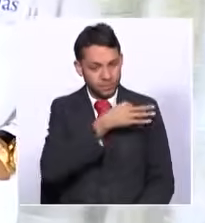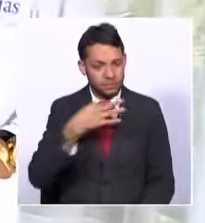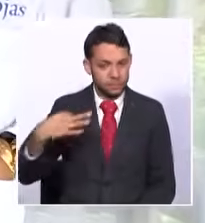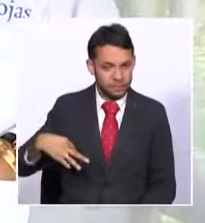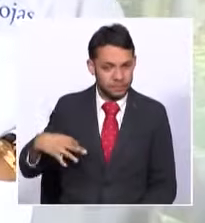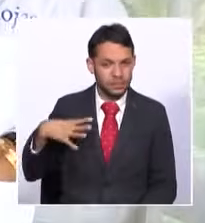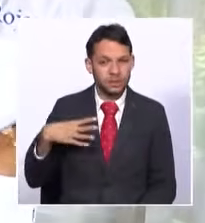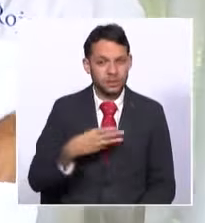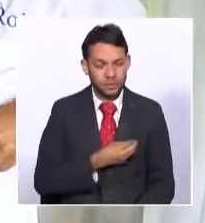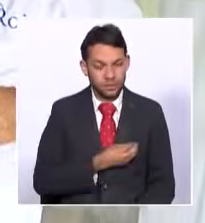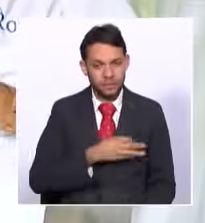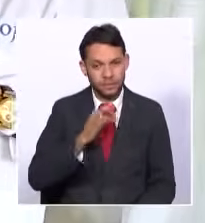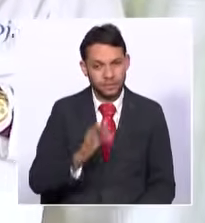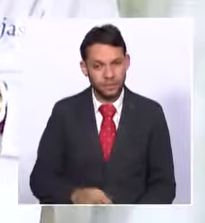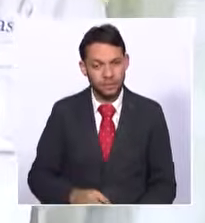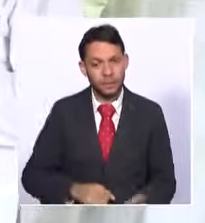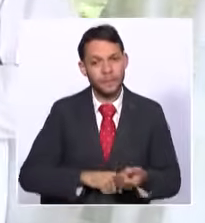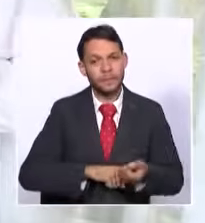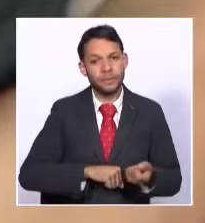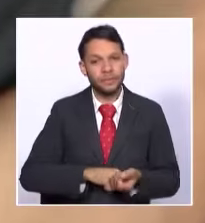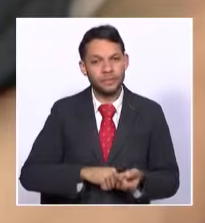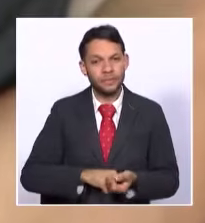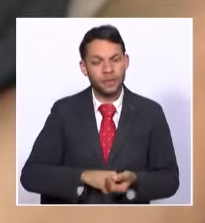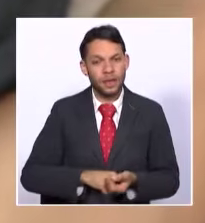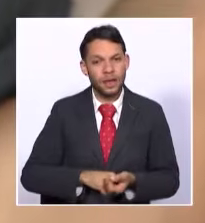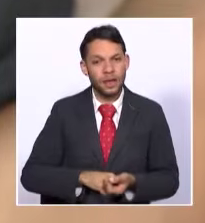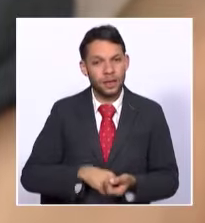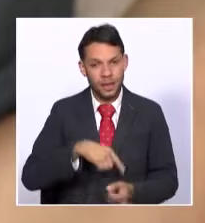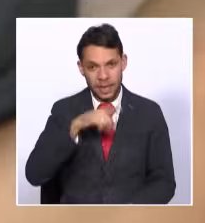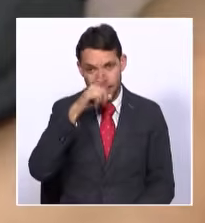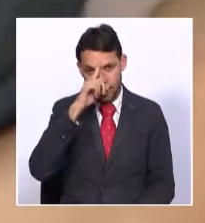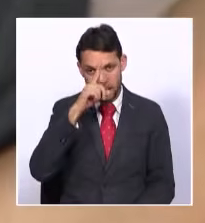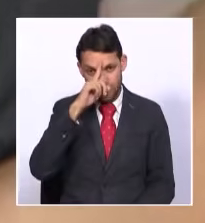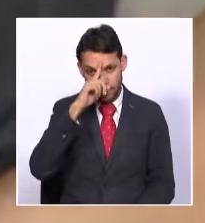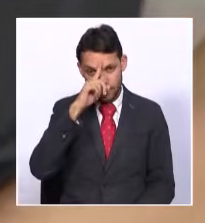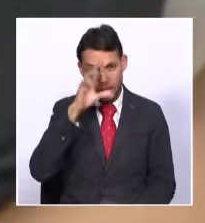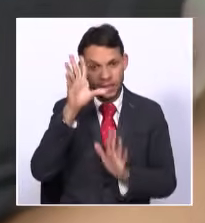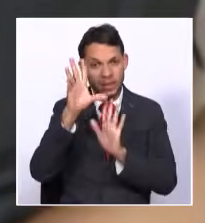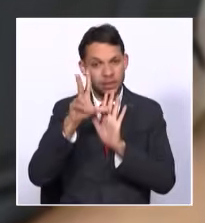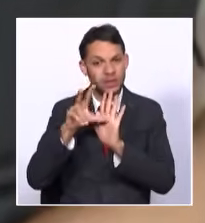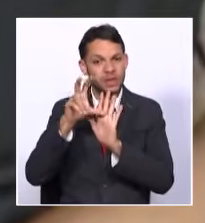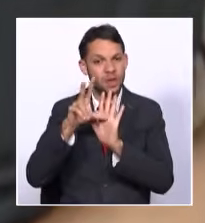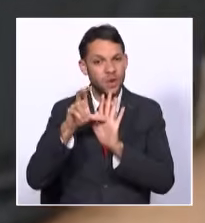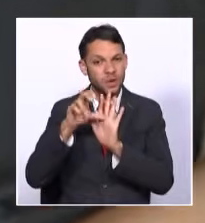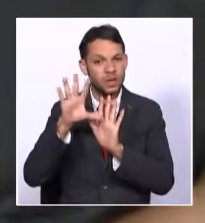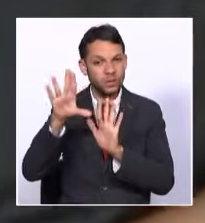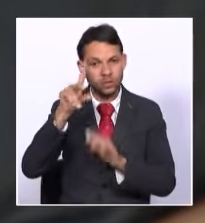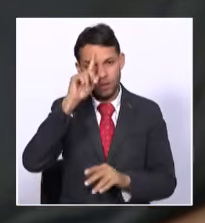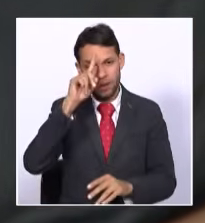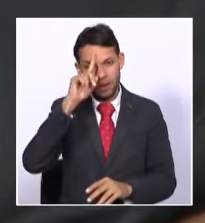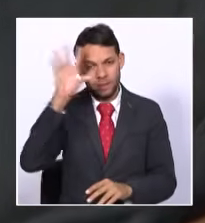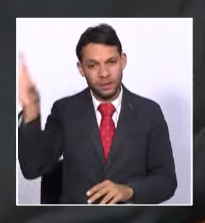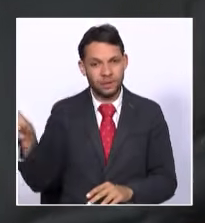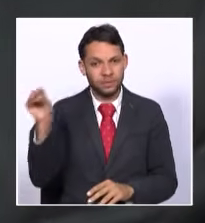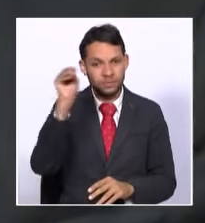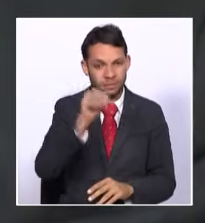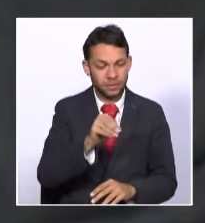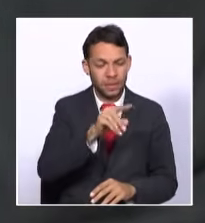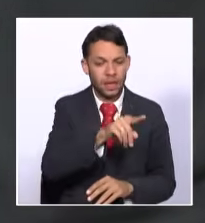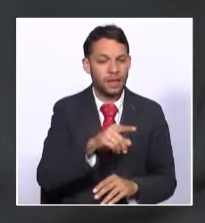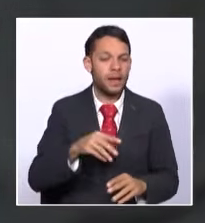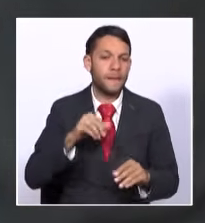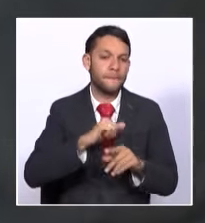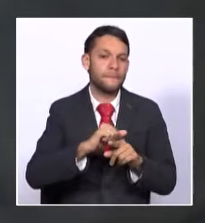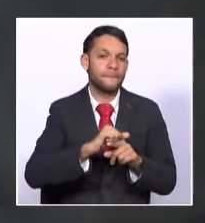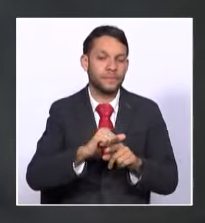la acupuntura alemana, y voy a pasar a hacer este procedimiento. El túnel mediano,